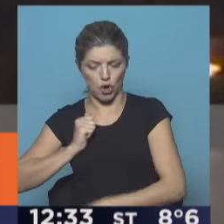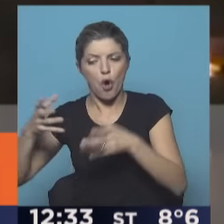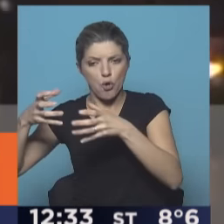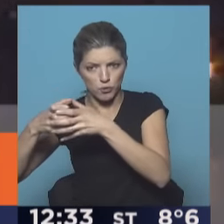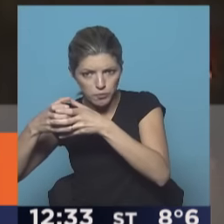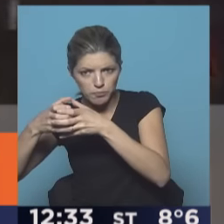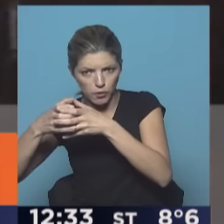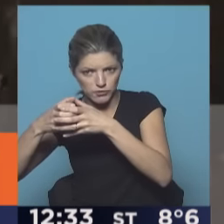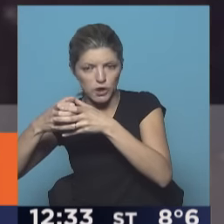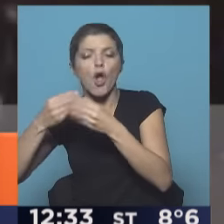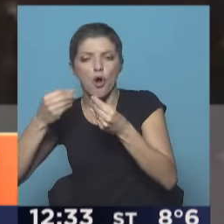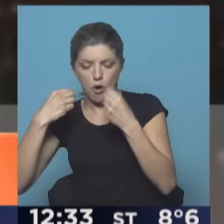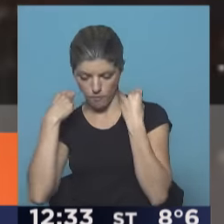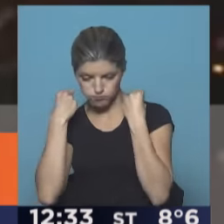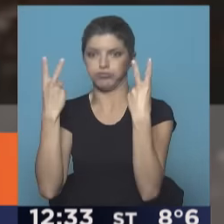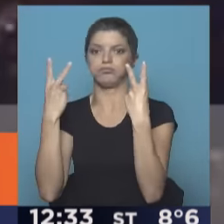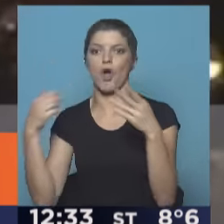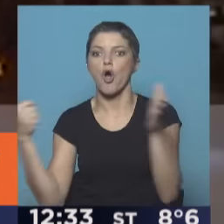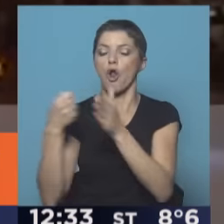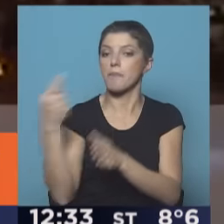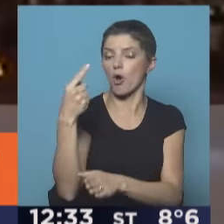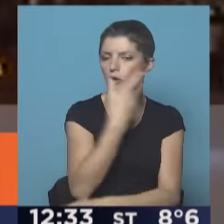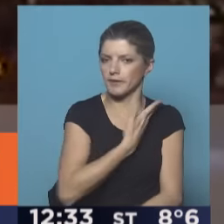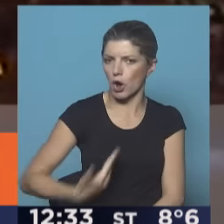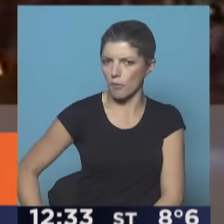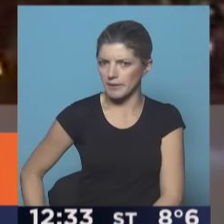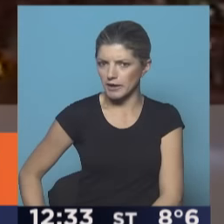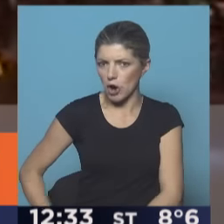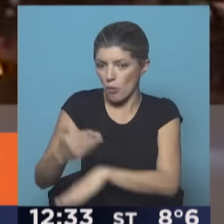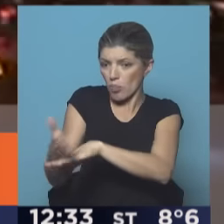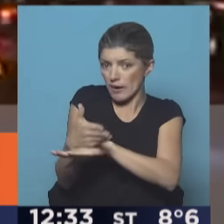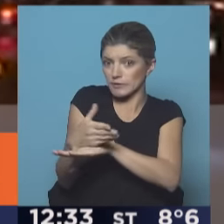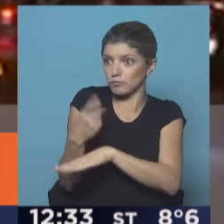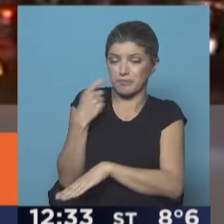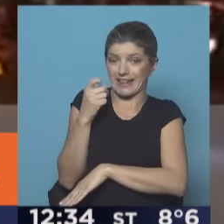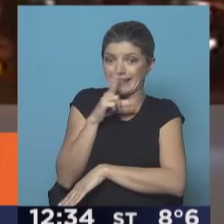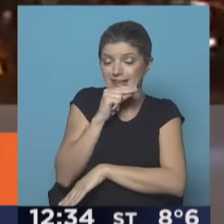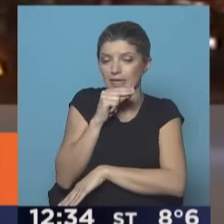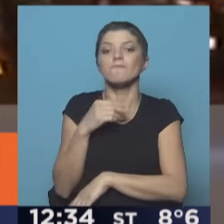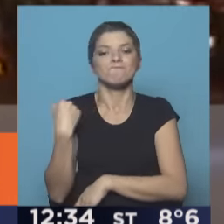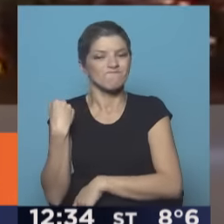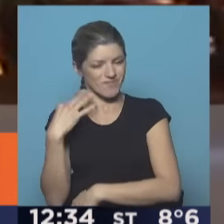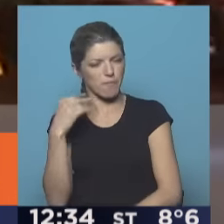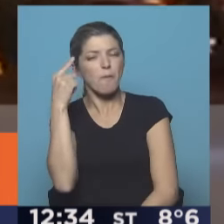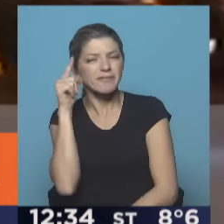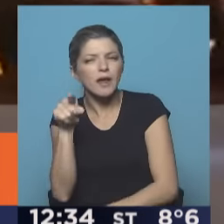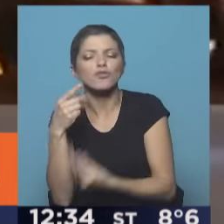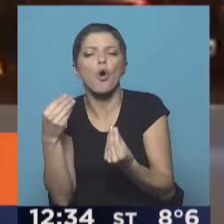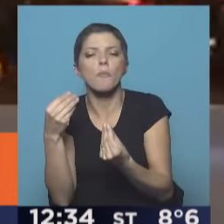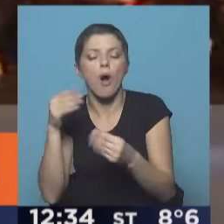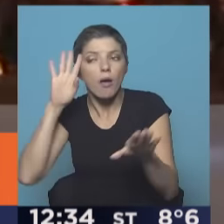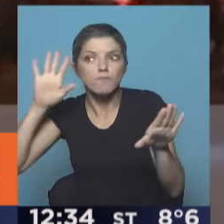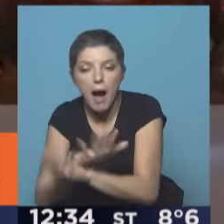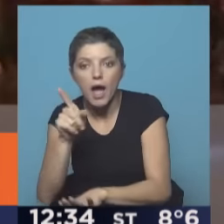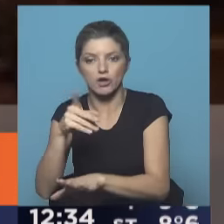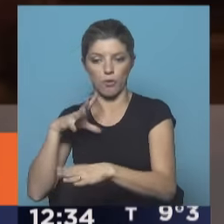sublevarse contra el orden institucional sin que hubiera advertencias previas es algo que nos tenemos que preguntar cómo se pudo llegar a eso qué hay